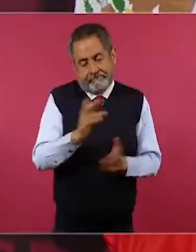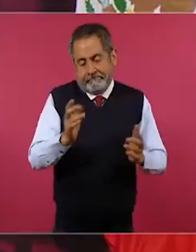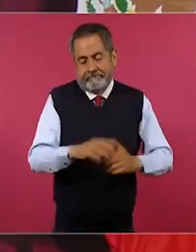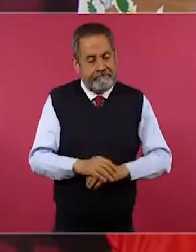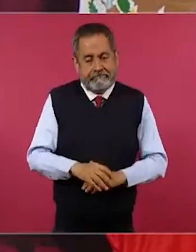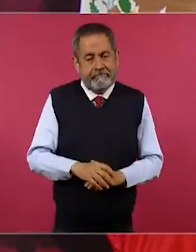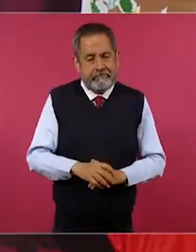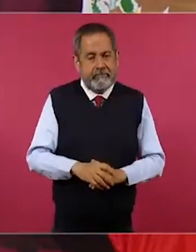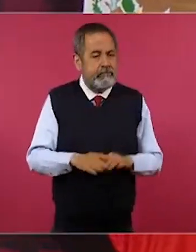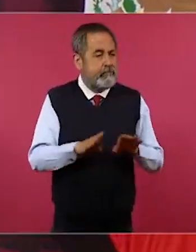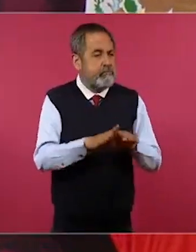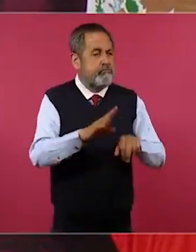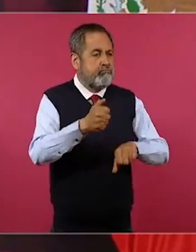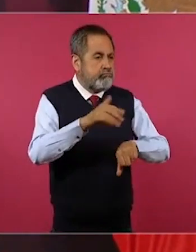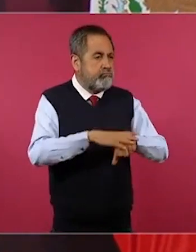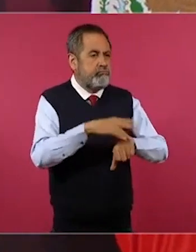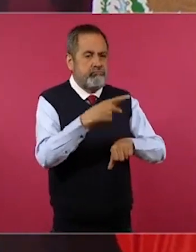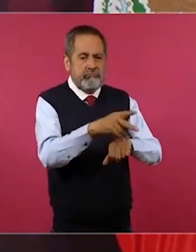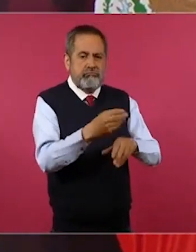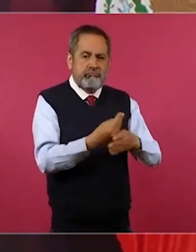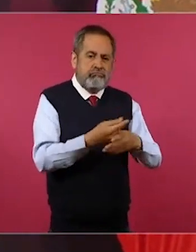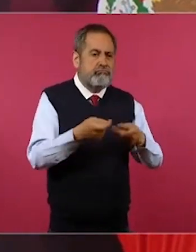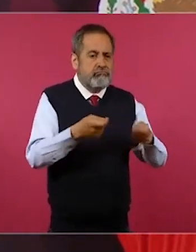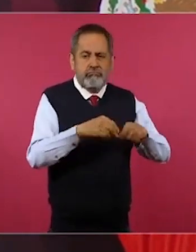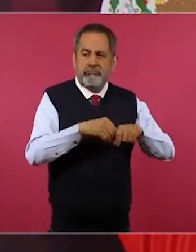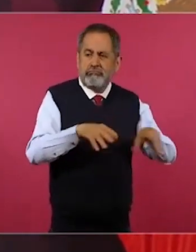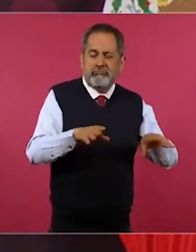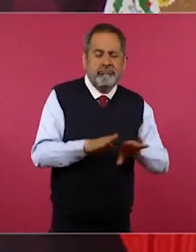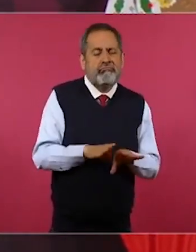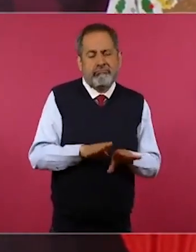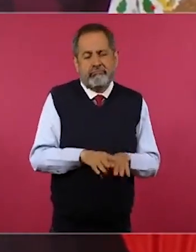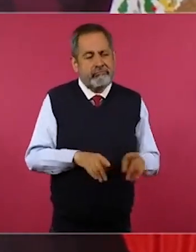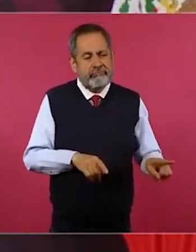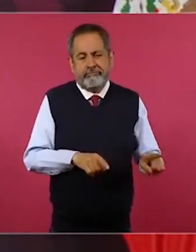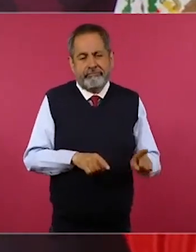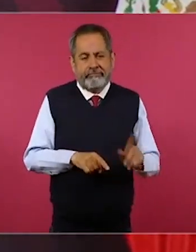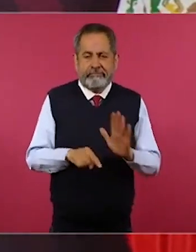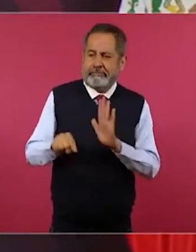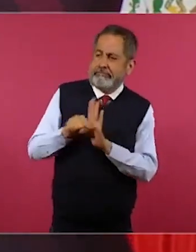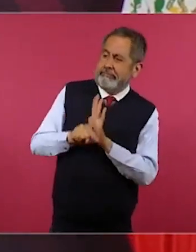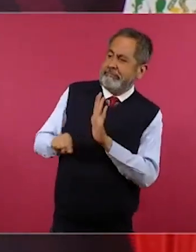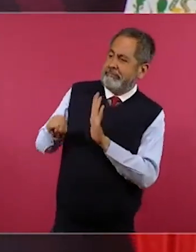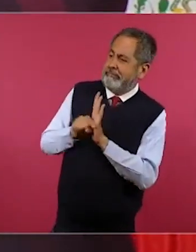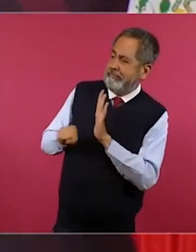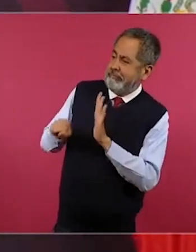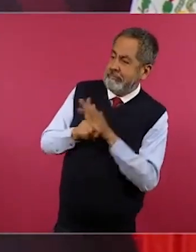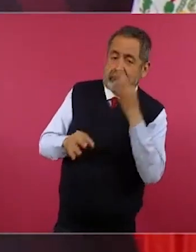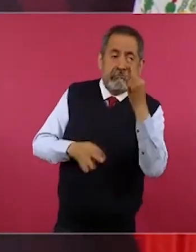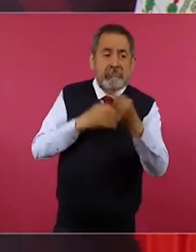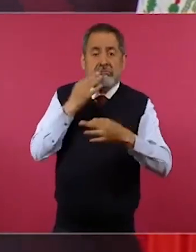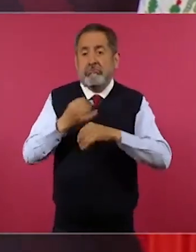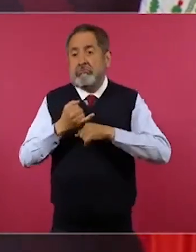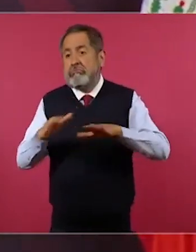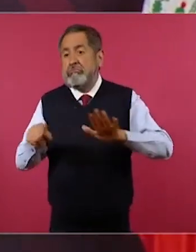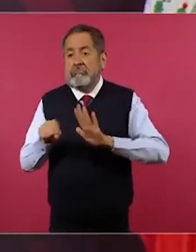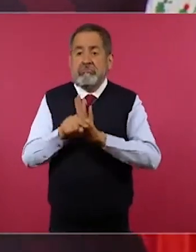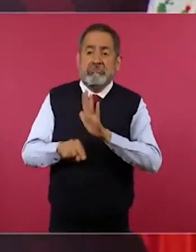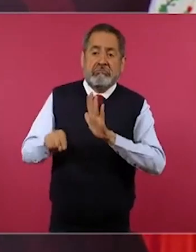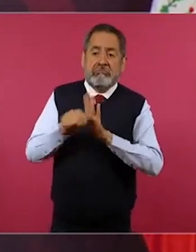del manejo tendencioso de la información.